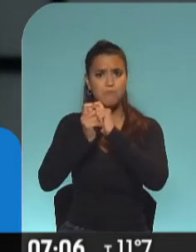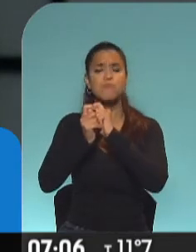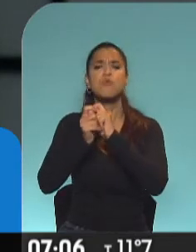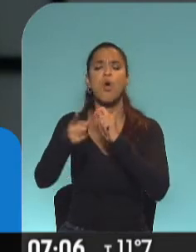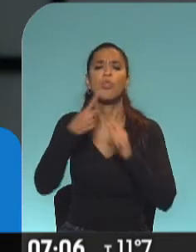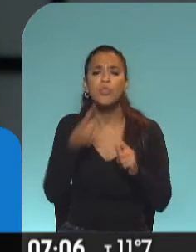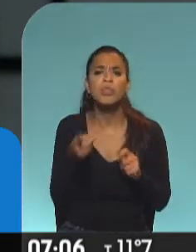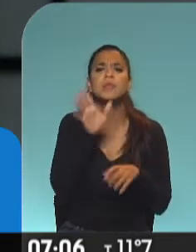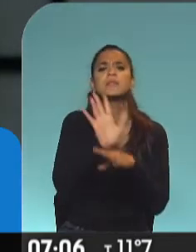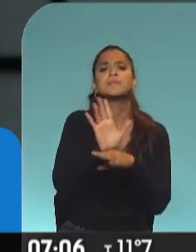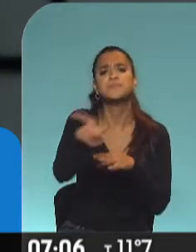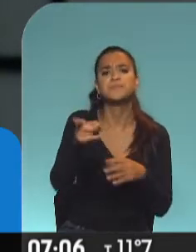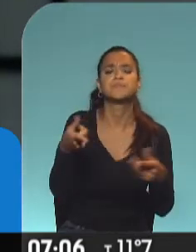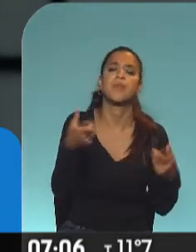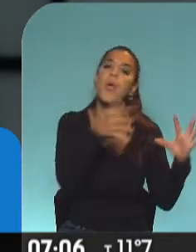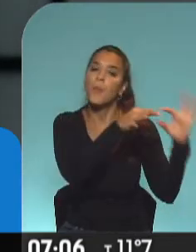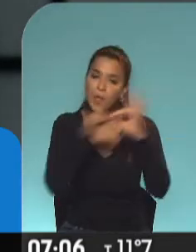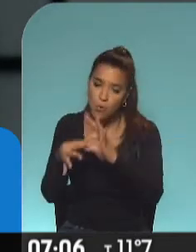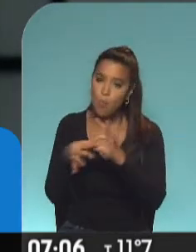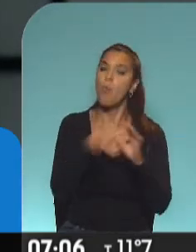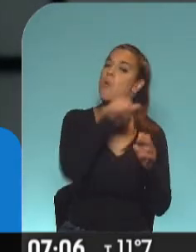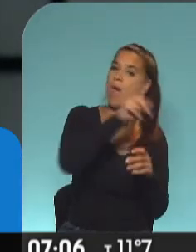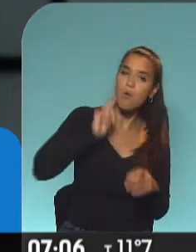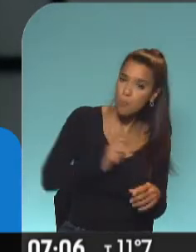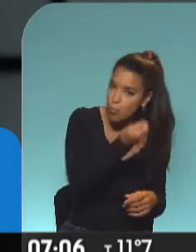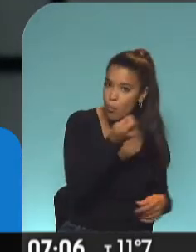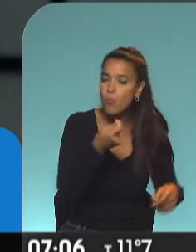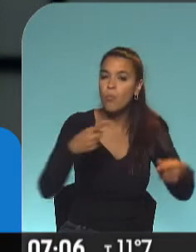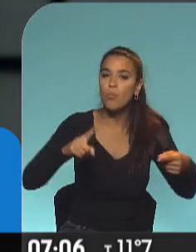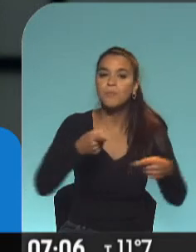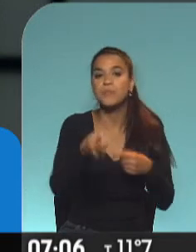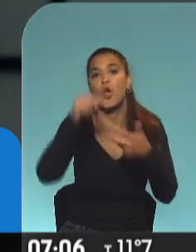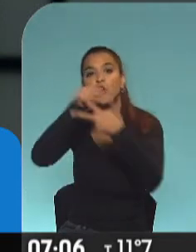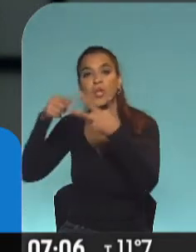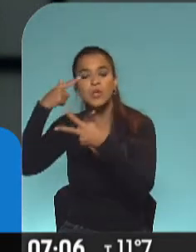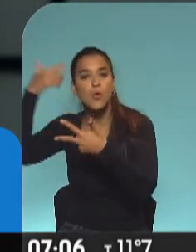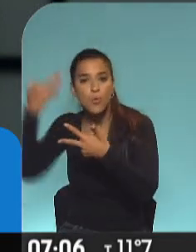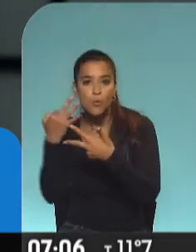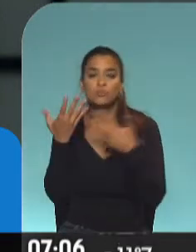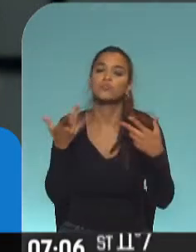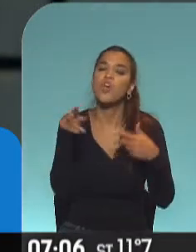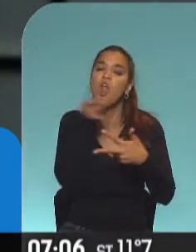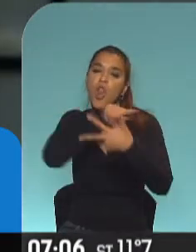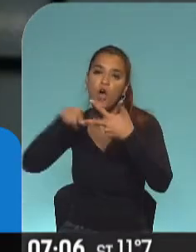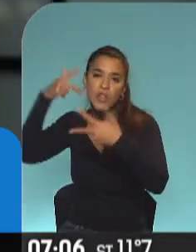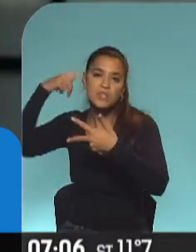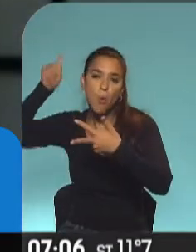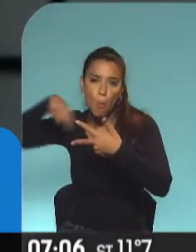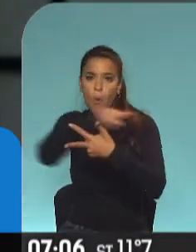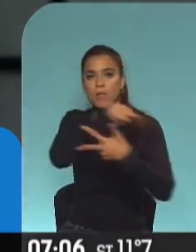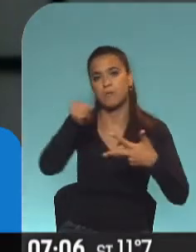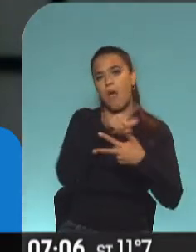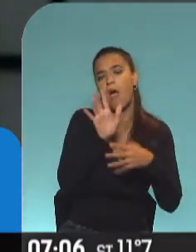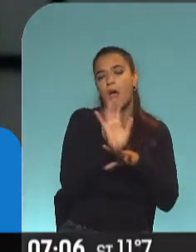vinculando el pedido de juicio político con el per saltum, con los jueces Castelli, Bruglia y Bertuzzi.